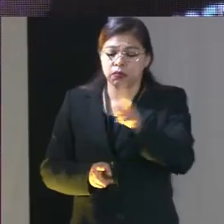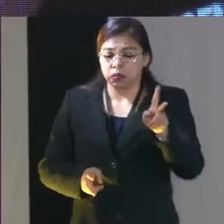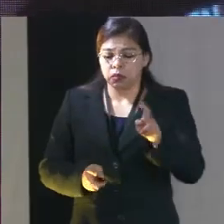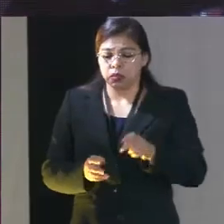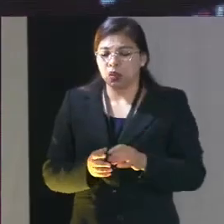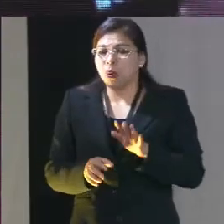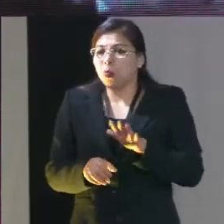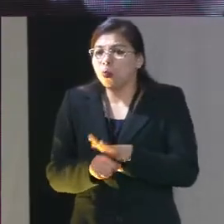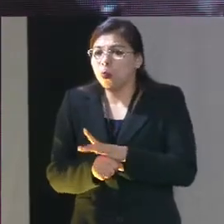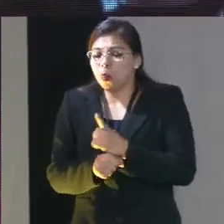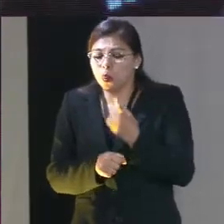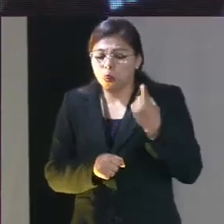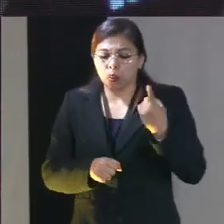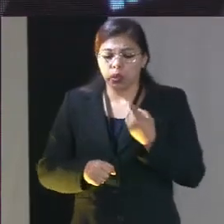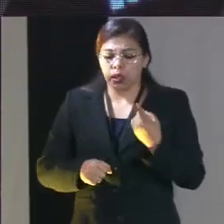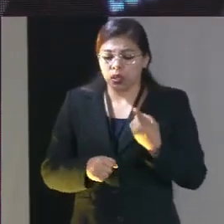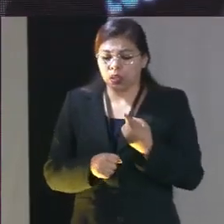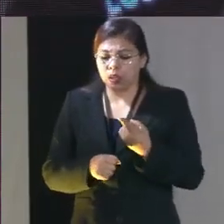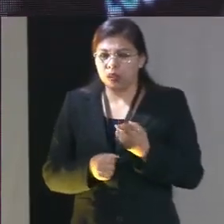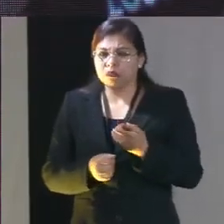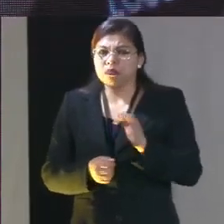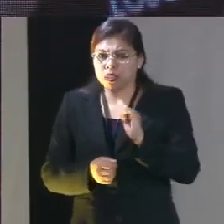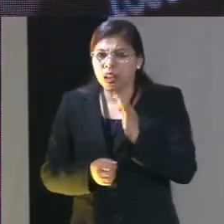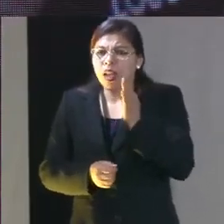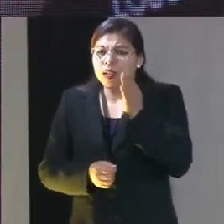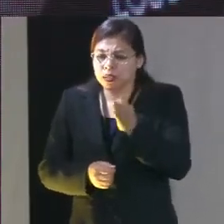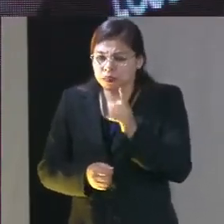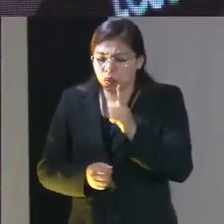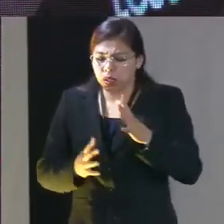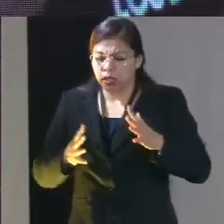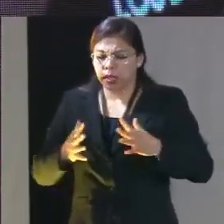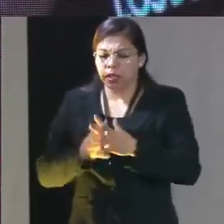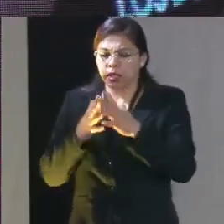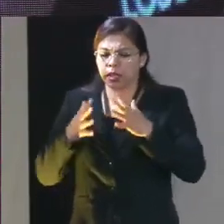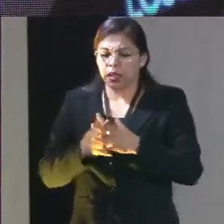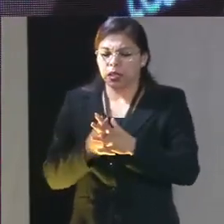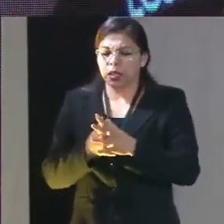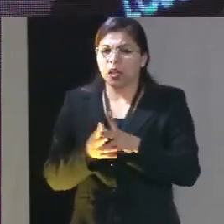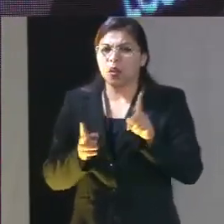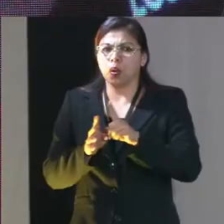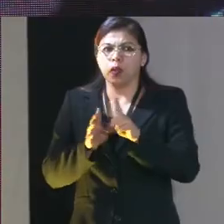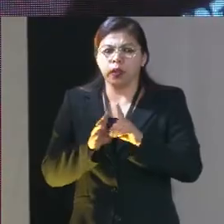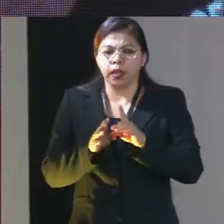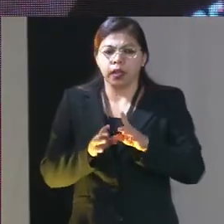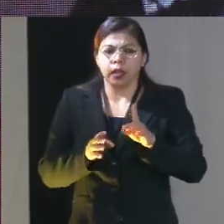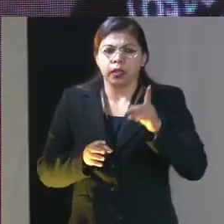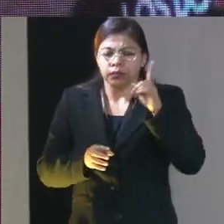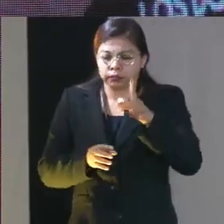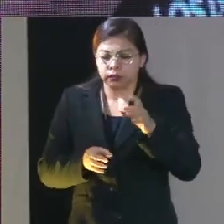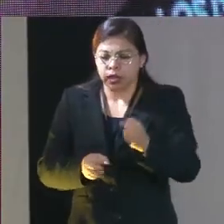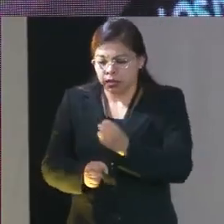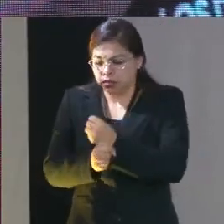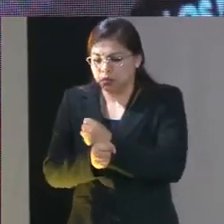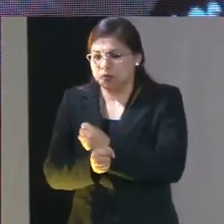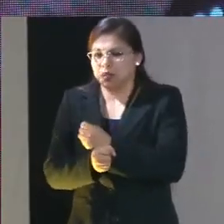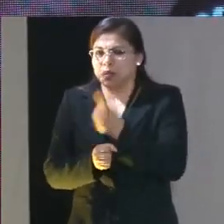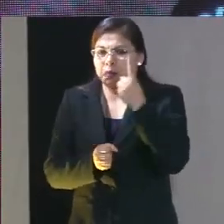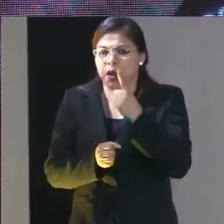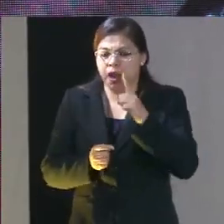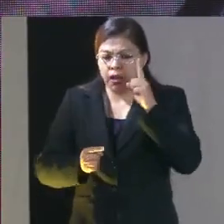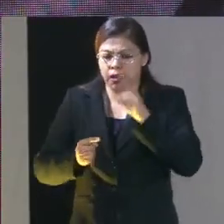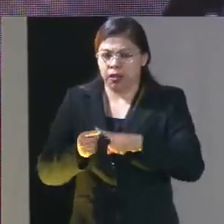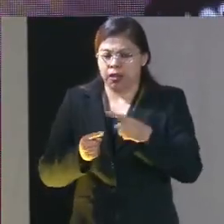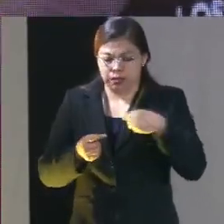¿O por qué es primitiva una guerra donde la prioridad es cautivar a alguien para luego sacar el corazón